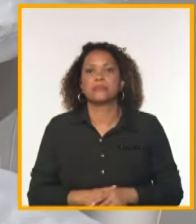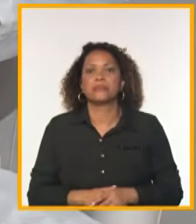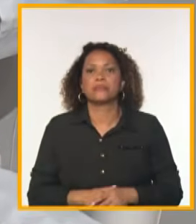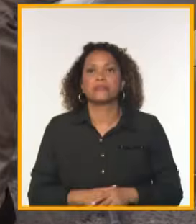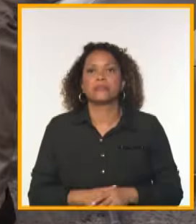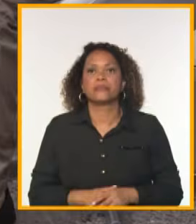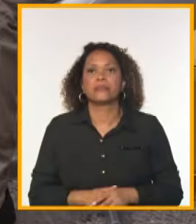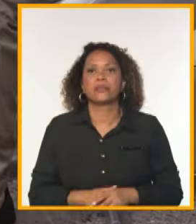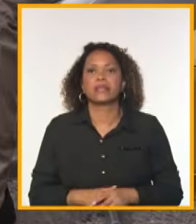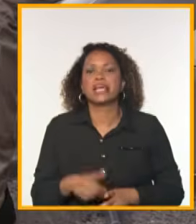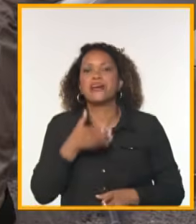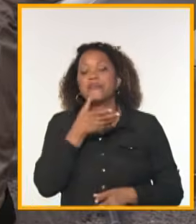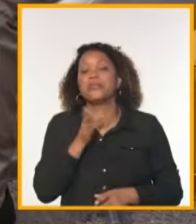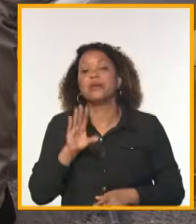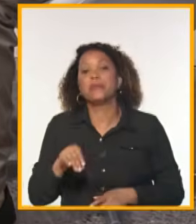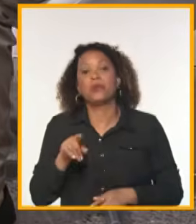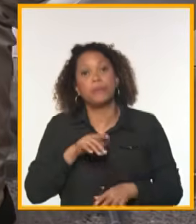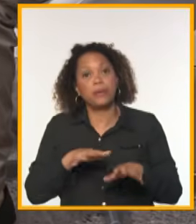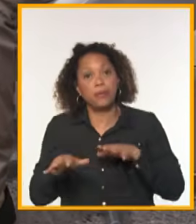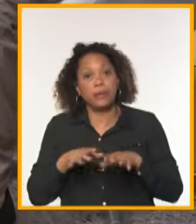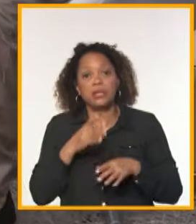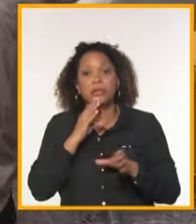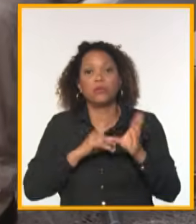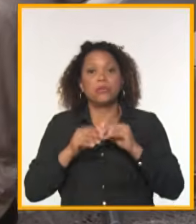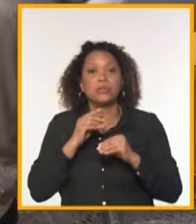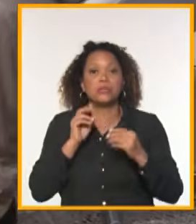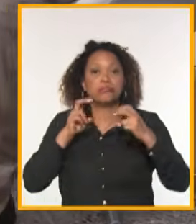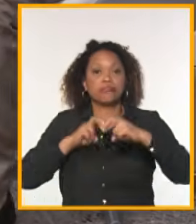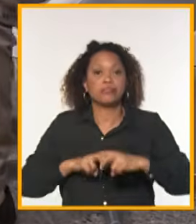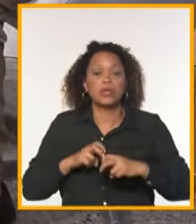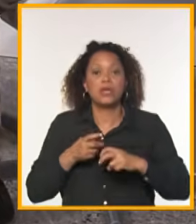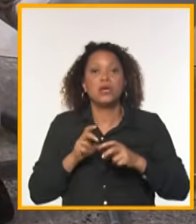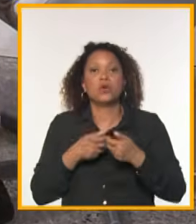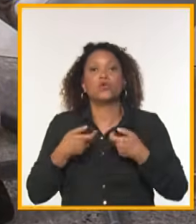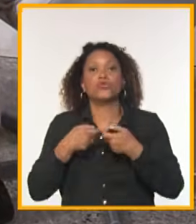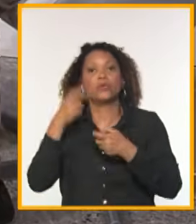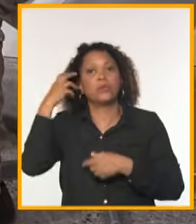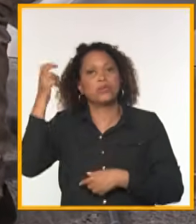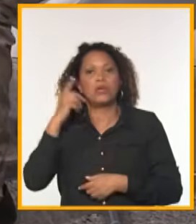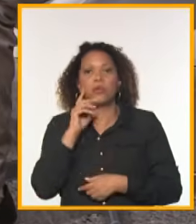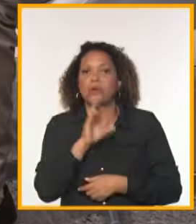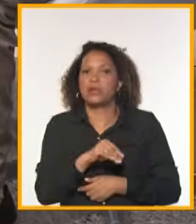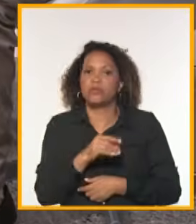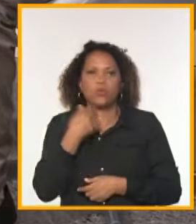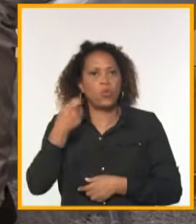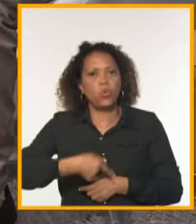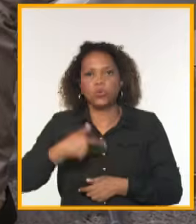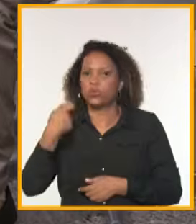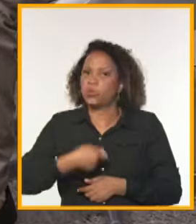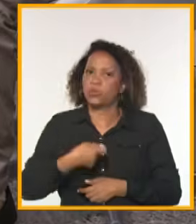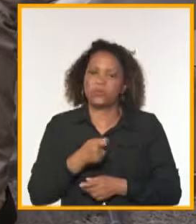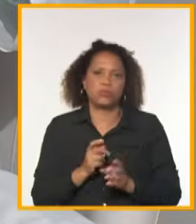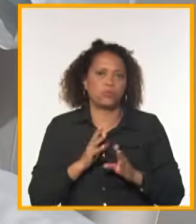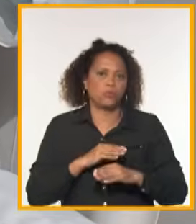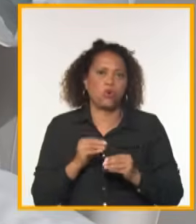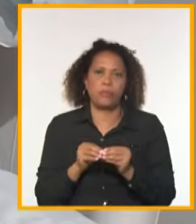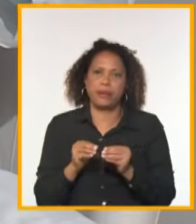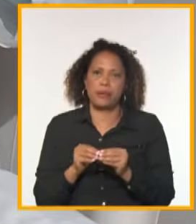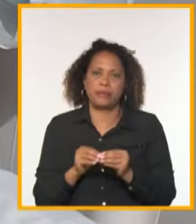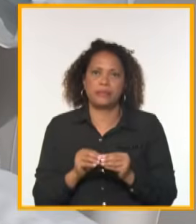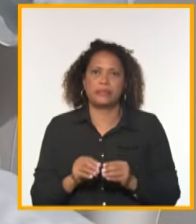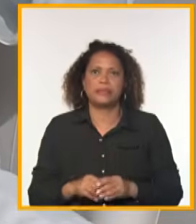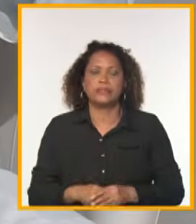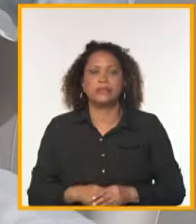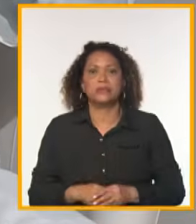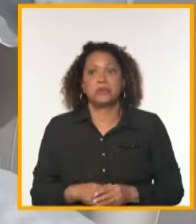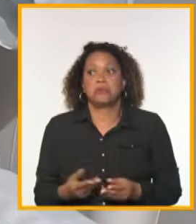Entonces, Fidel me dice que me prepare una conversación con él en el Consejo de Estado porque eso no era justo. Y yo me digo, no era